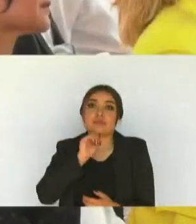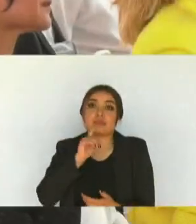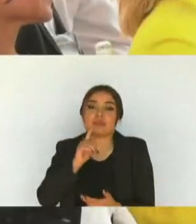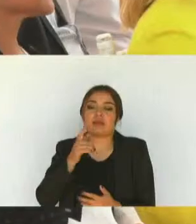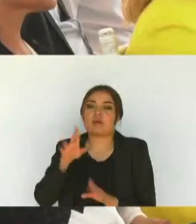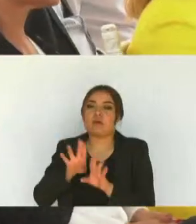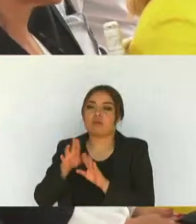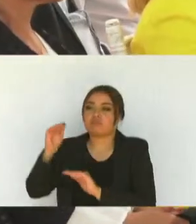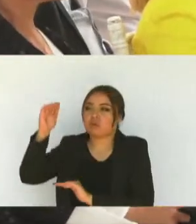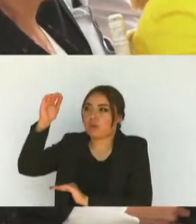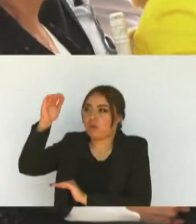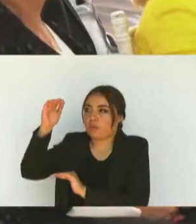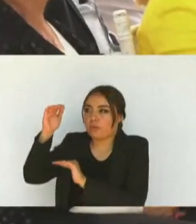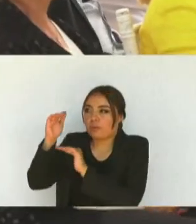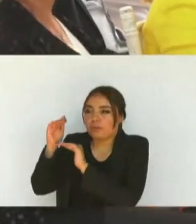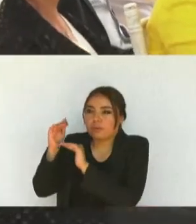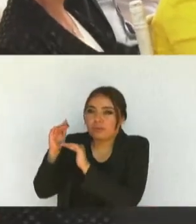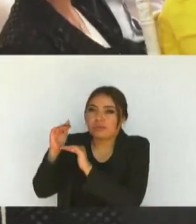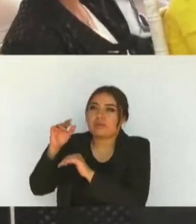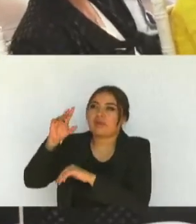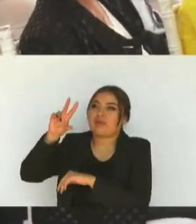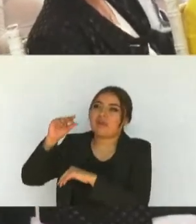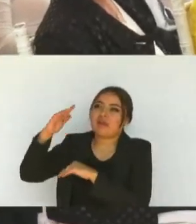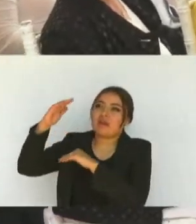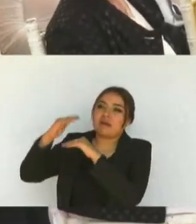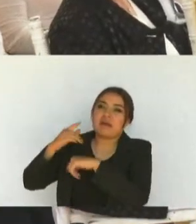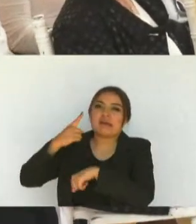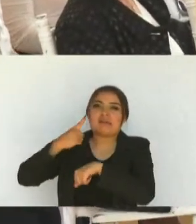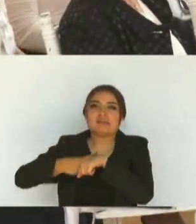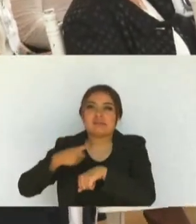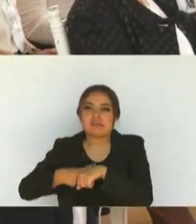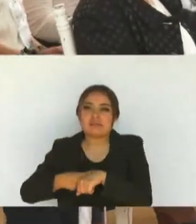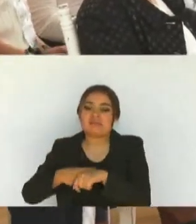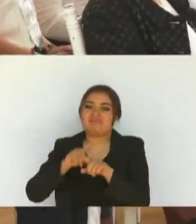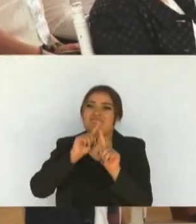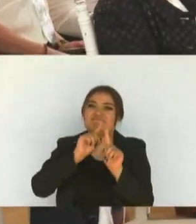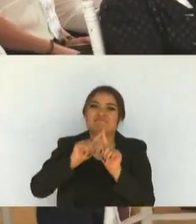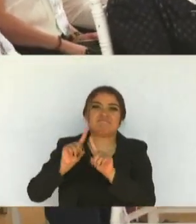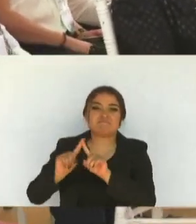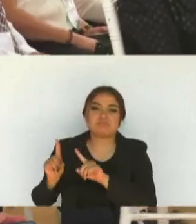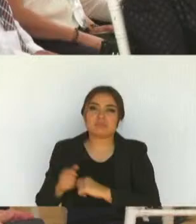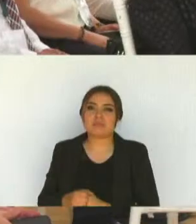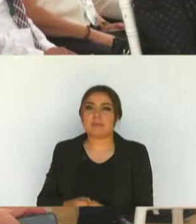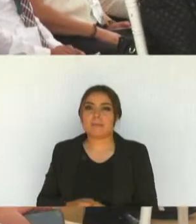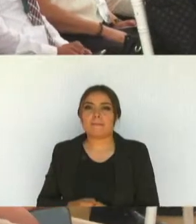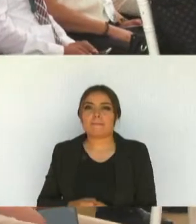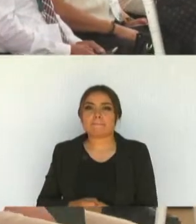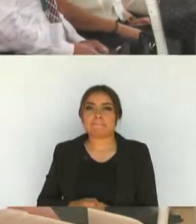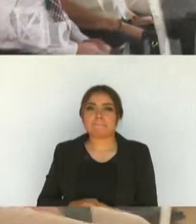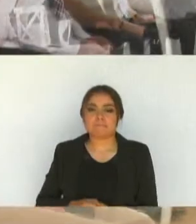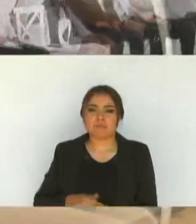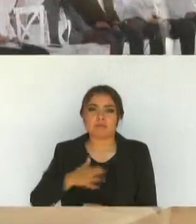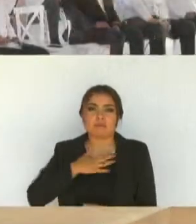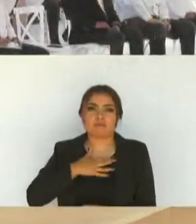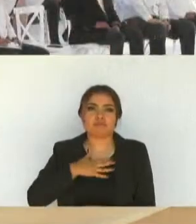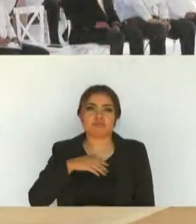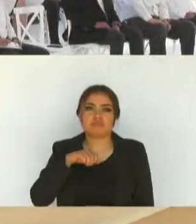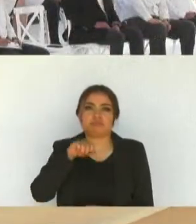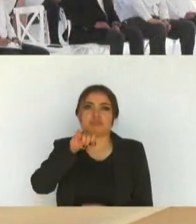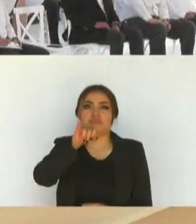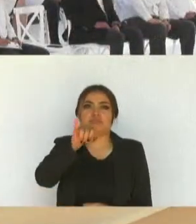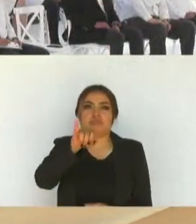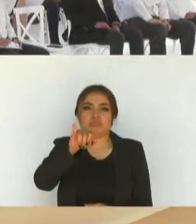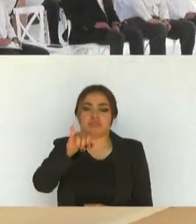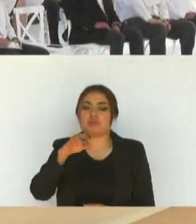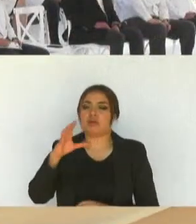negativo por enfermedades y padecimientos crónicos. ratificamos nuestra disposición de generar una